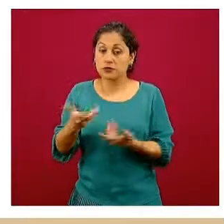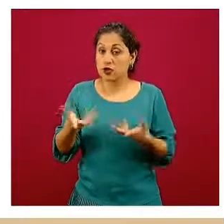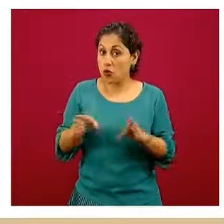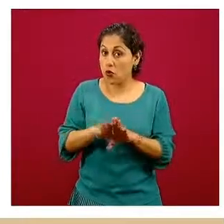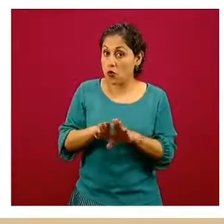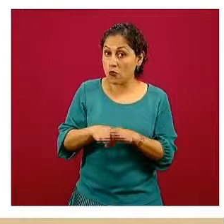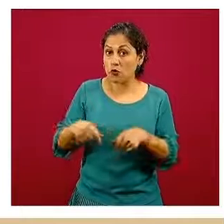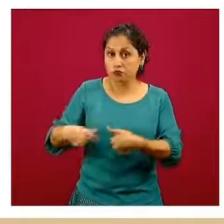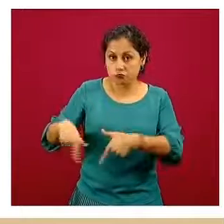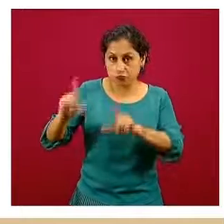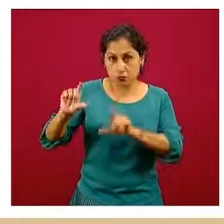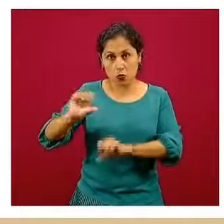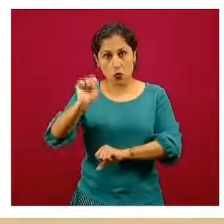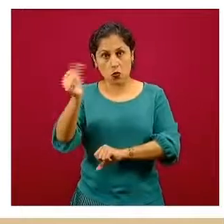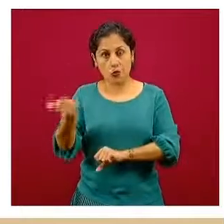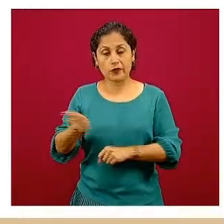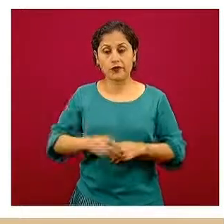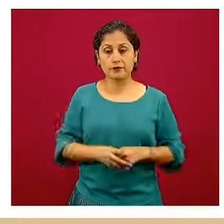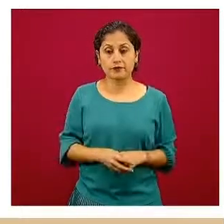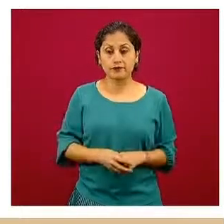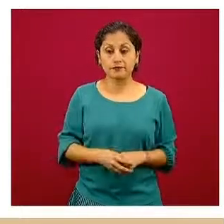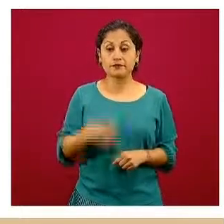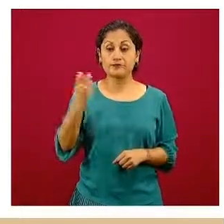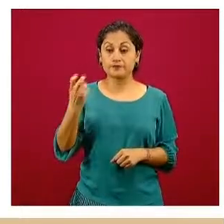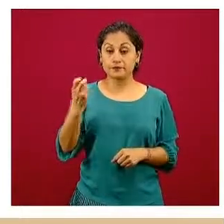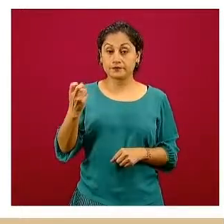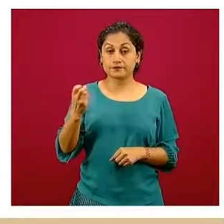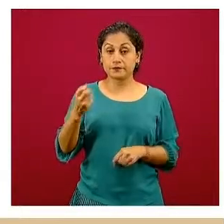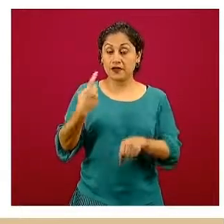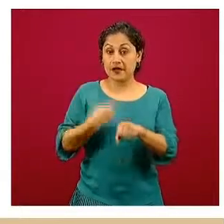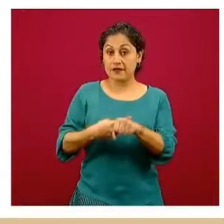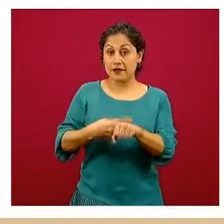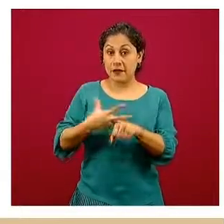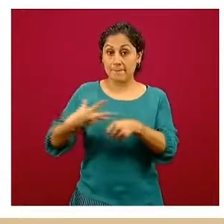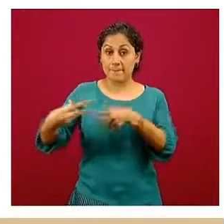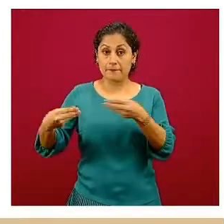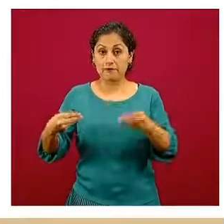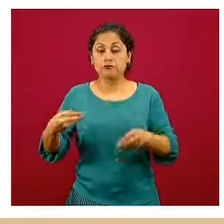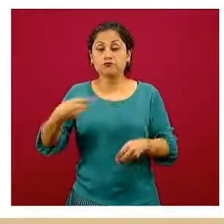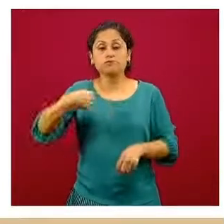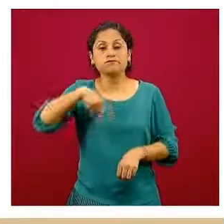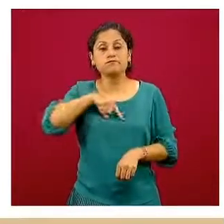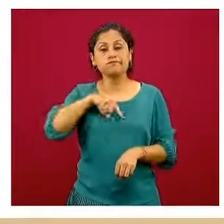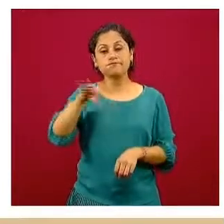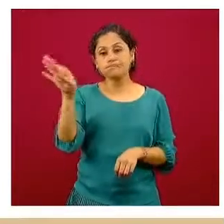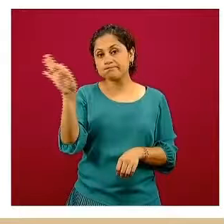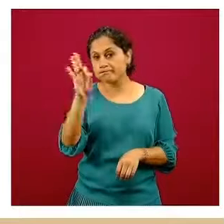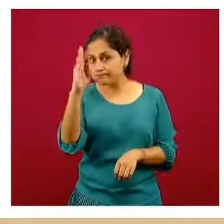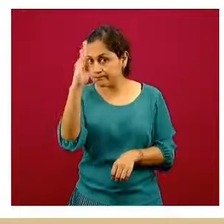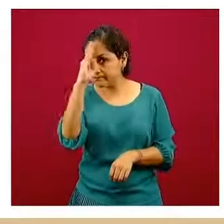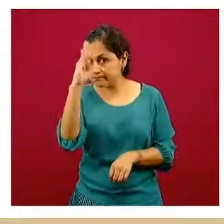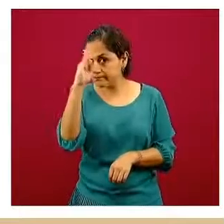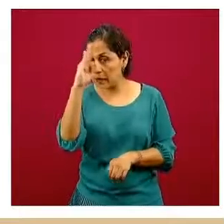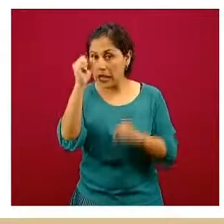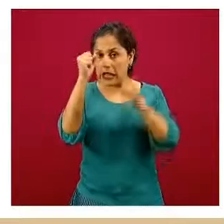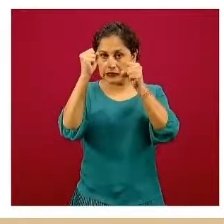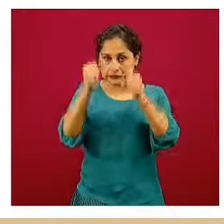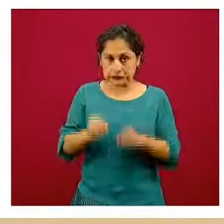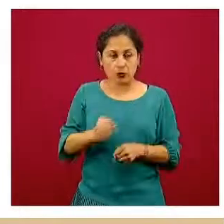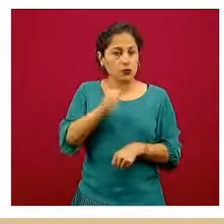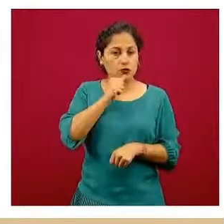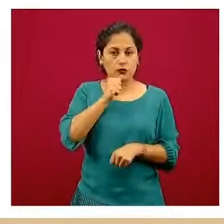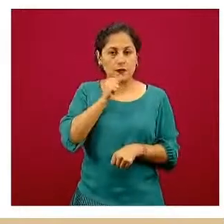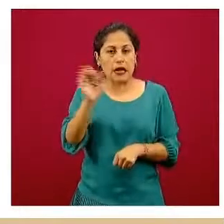diapositiva, que es precisamente la curva epidémica estimada. Es decir, esto es lo que realmente podríamos